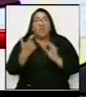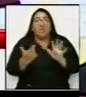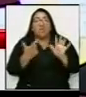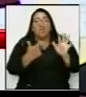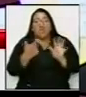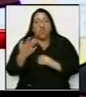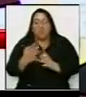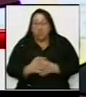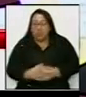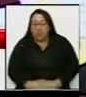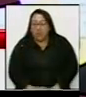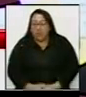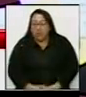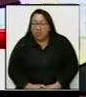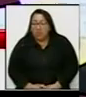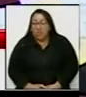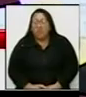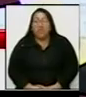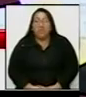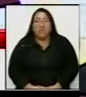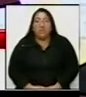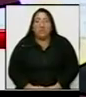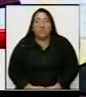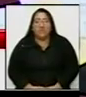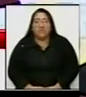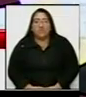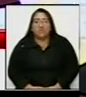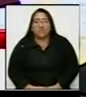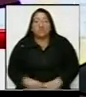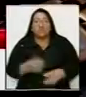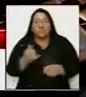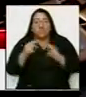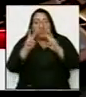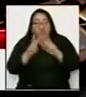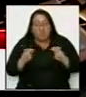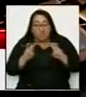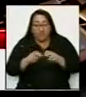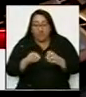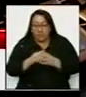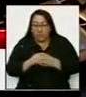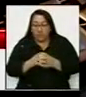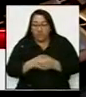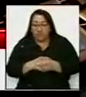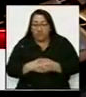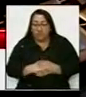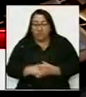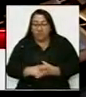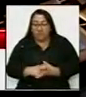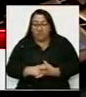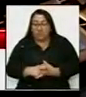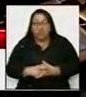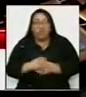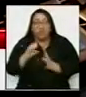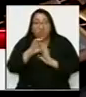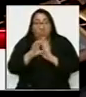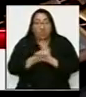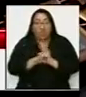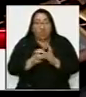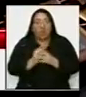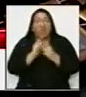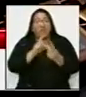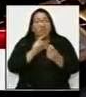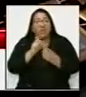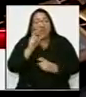3774, donde hay una valoración de el caso, el currículum, la